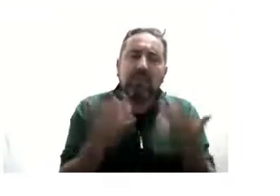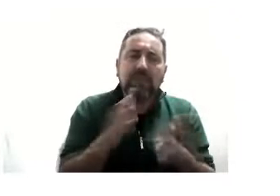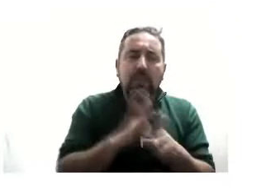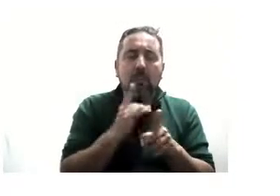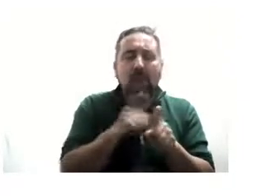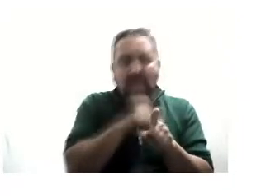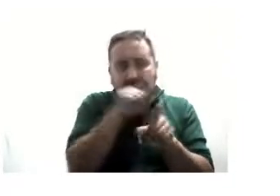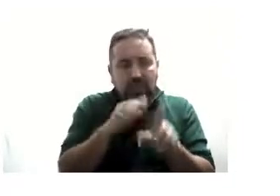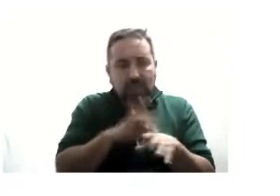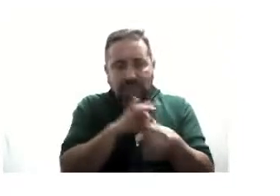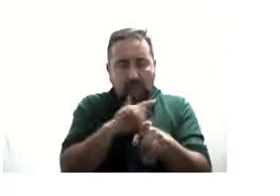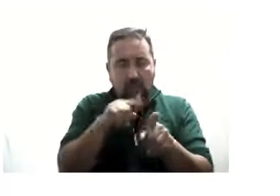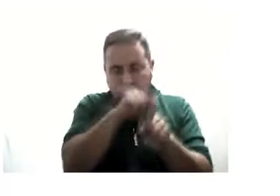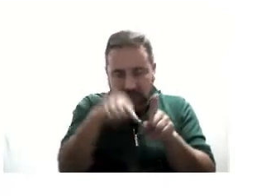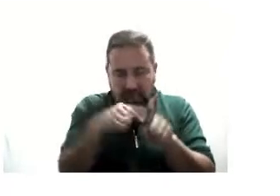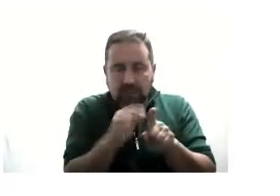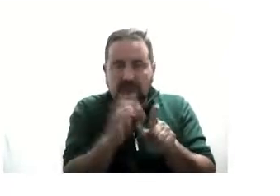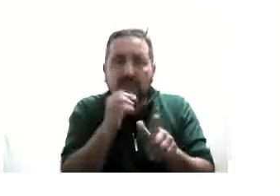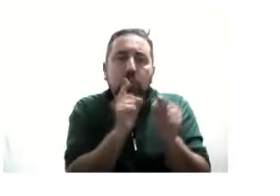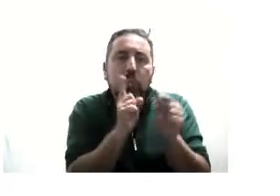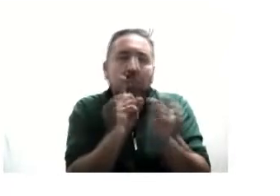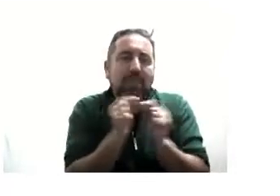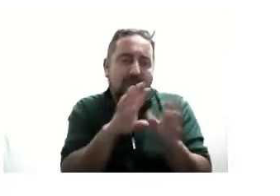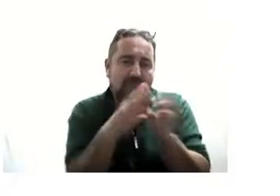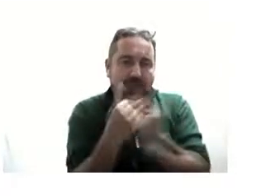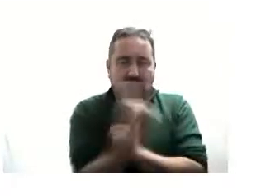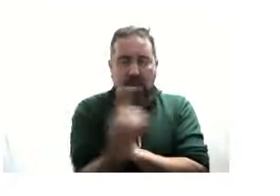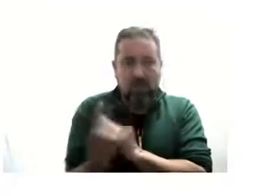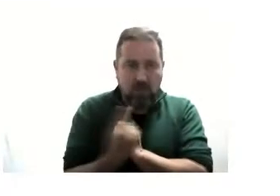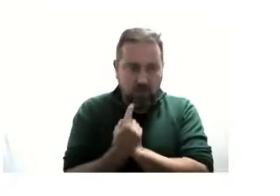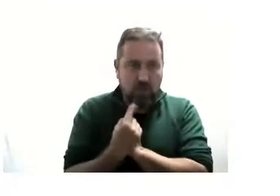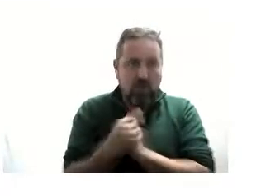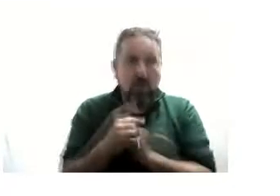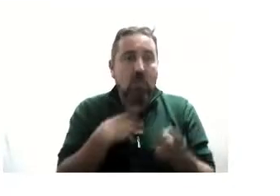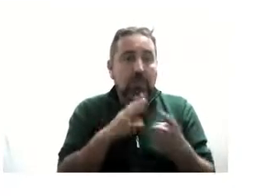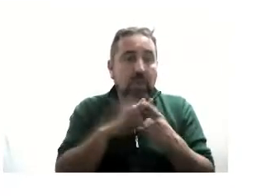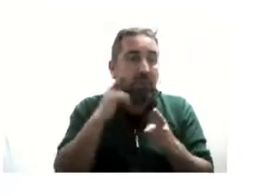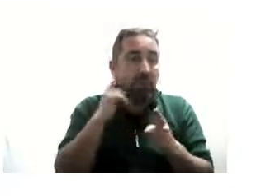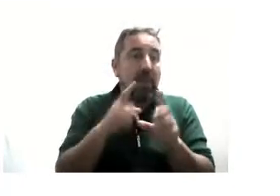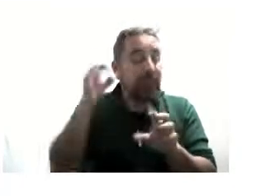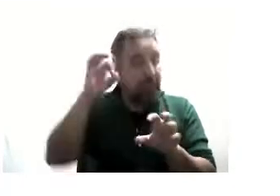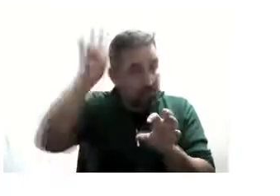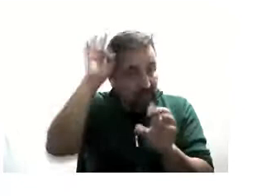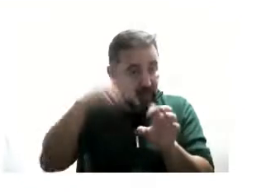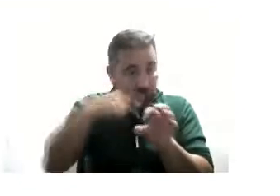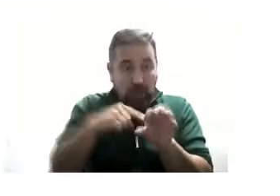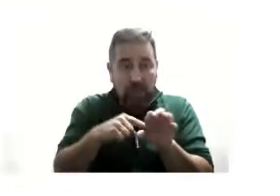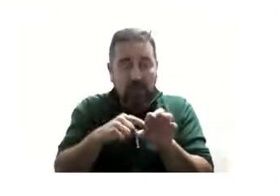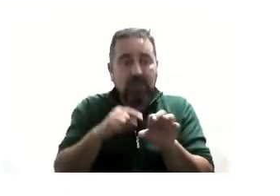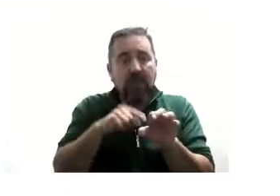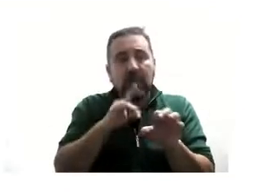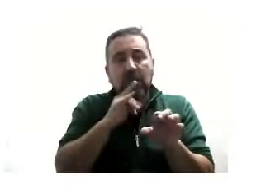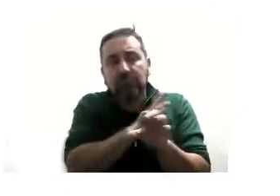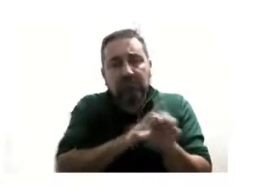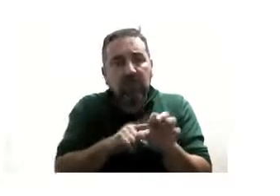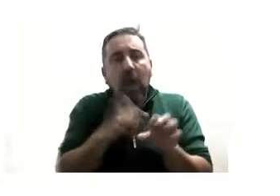electrodos, digamos, hecha a medida, ¿no? Por no hablar de la posibilidad de colocar implantes cocleares preservando restos auditivos, para lo cual